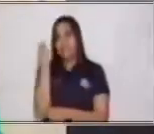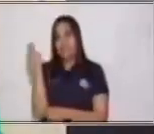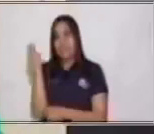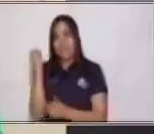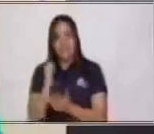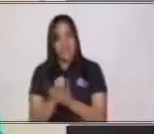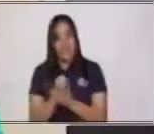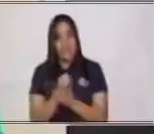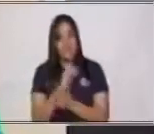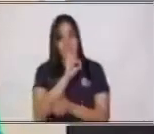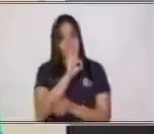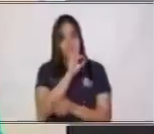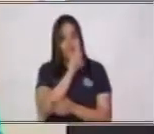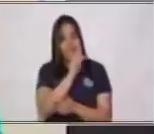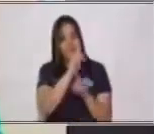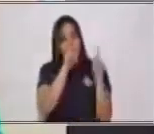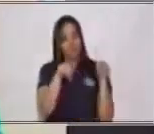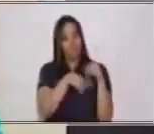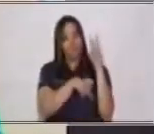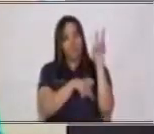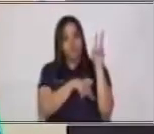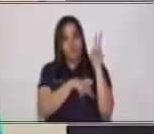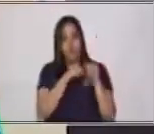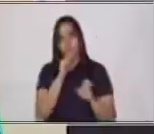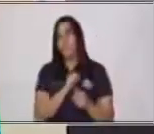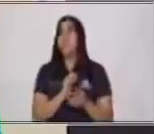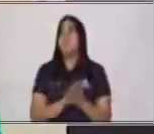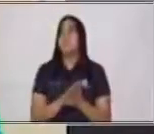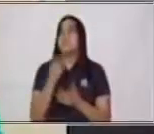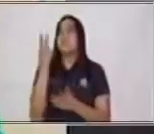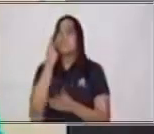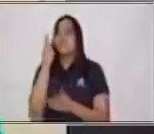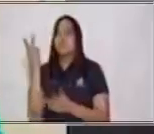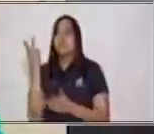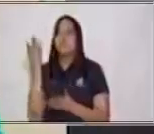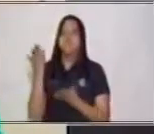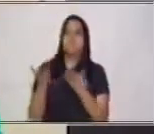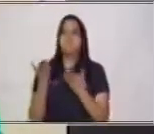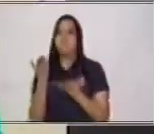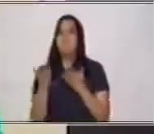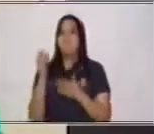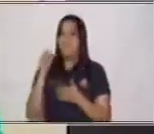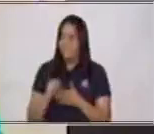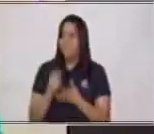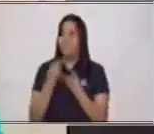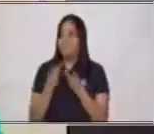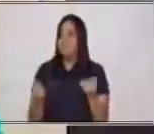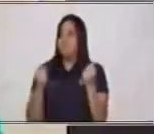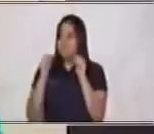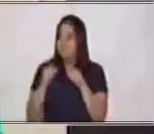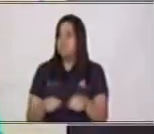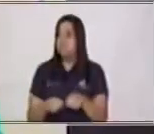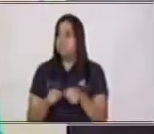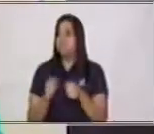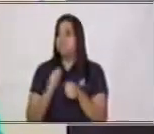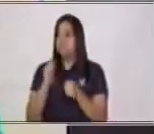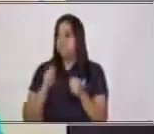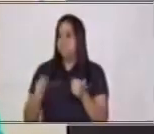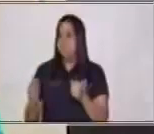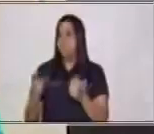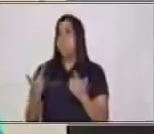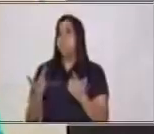Nuestra segunda raíz al cuadrado. Ahora nos ha quedado también una operación que debemos desarrollar